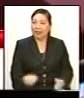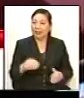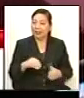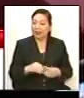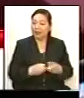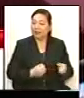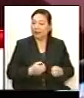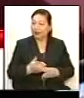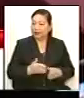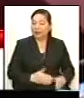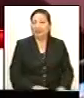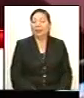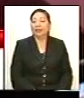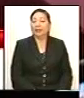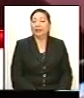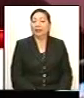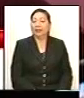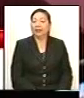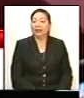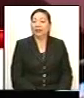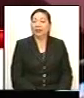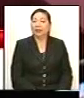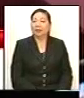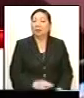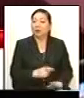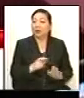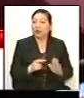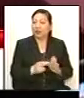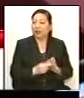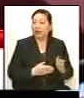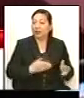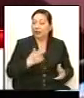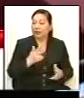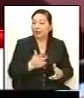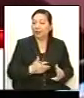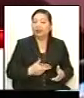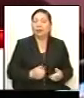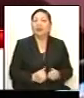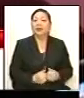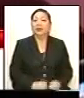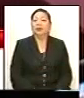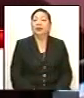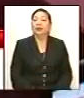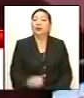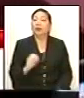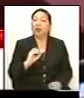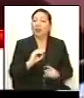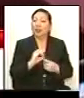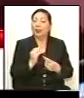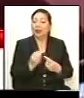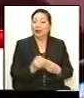tramo Juliaca-Puno de Sagüero en el proyecto Corredor Ferroviario Bioceánico Central